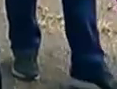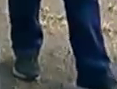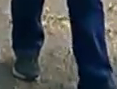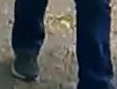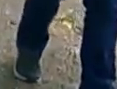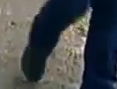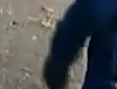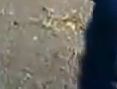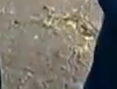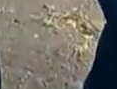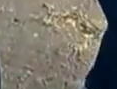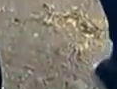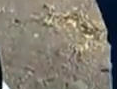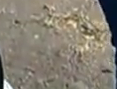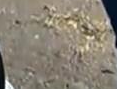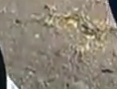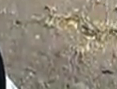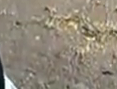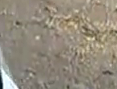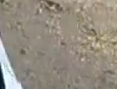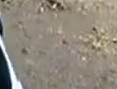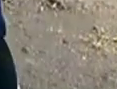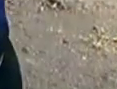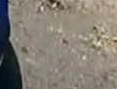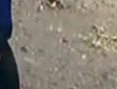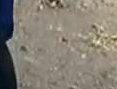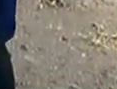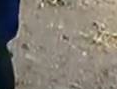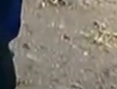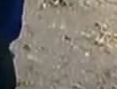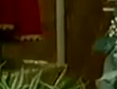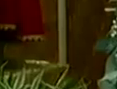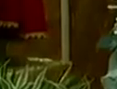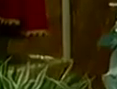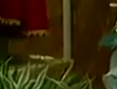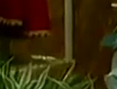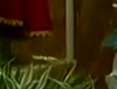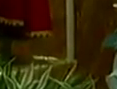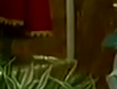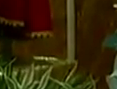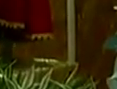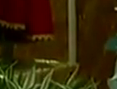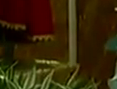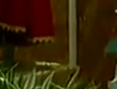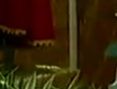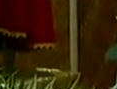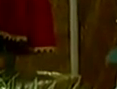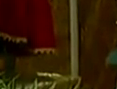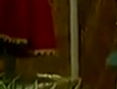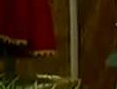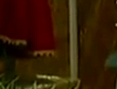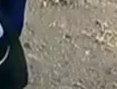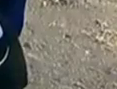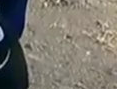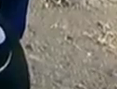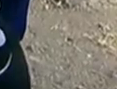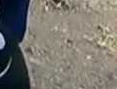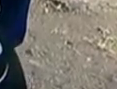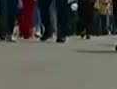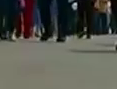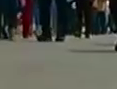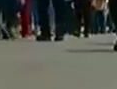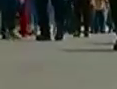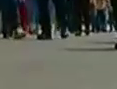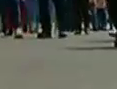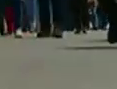vuelto a encontrar casi todo el pueblo de la Asunción. Y entonces él nos vino a ver, a visitar. Es un señor que nos hace muchos